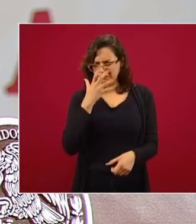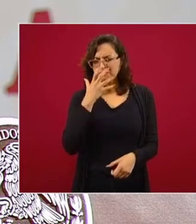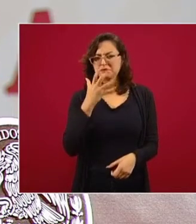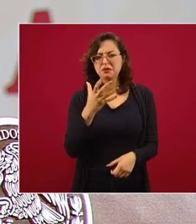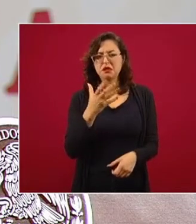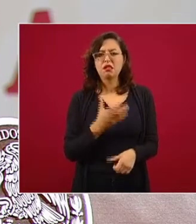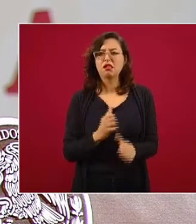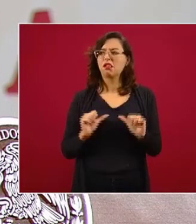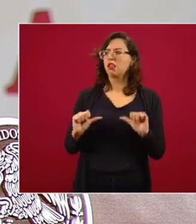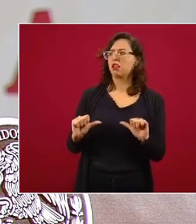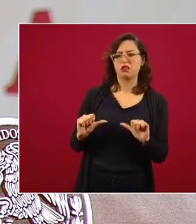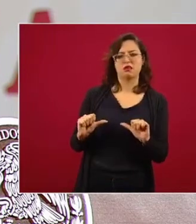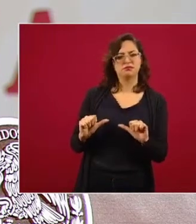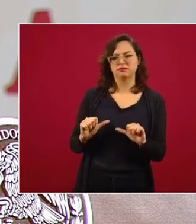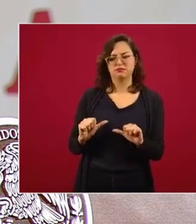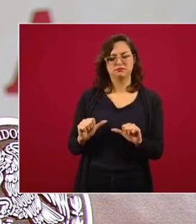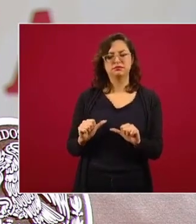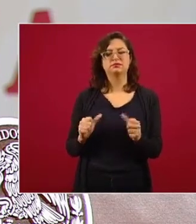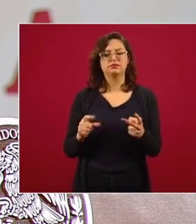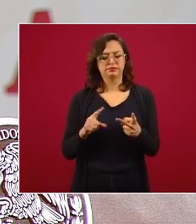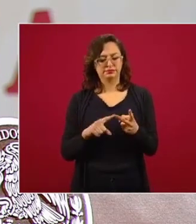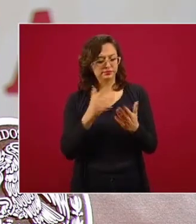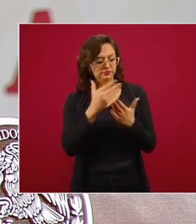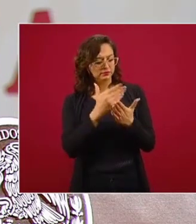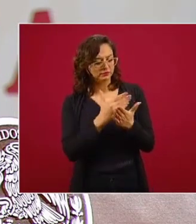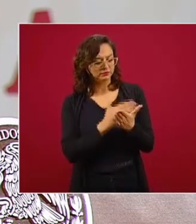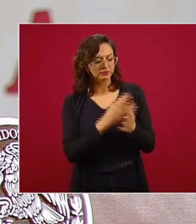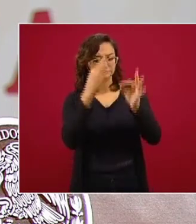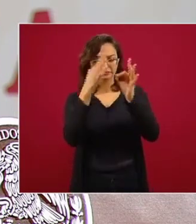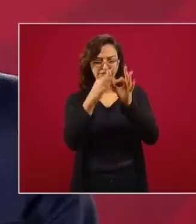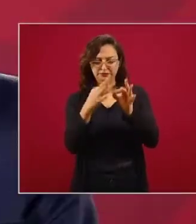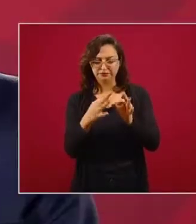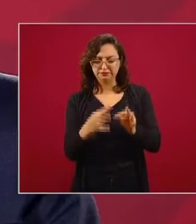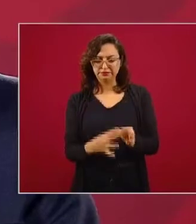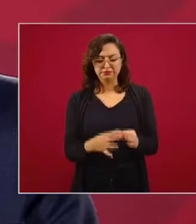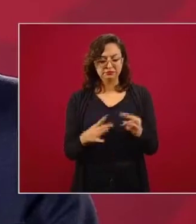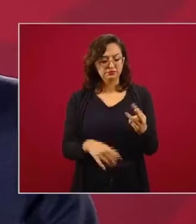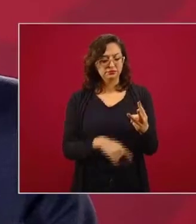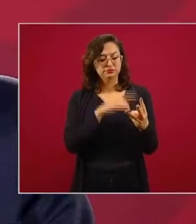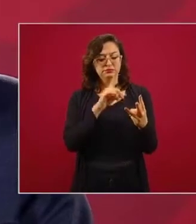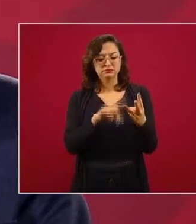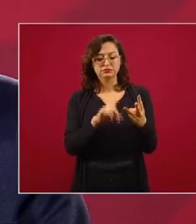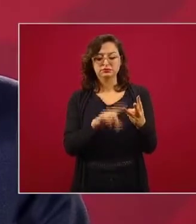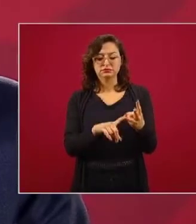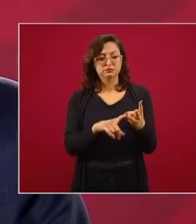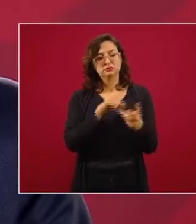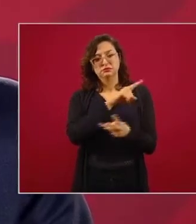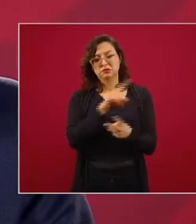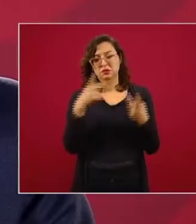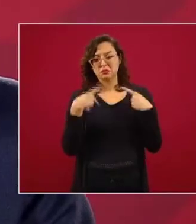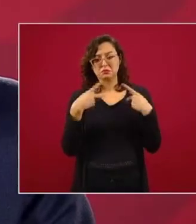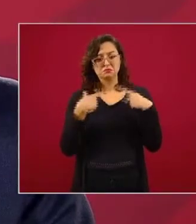que se cumpla con los procedimientos y se lleven a cabo las extradiciones,